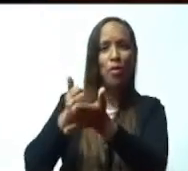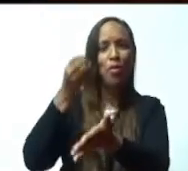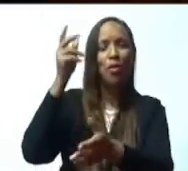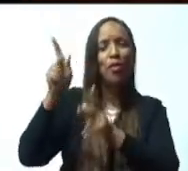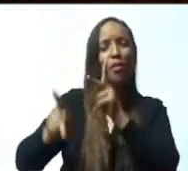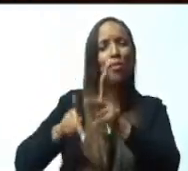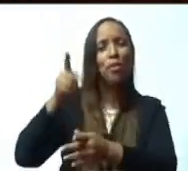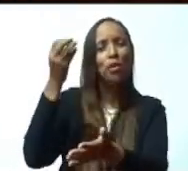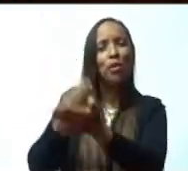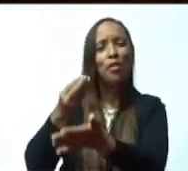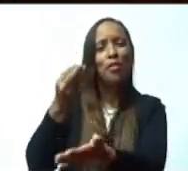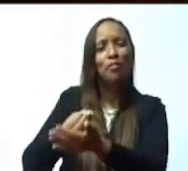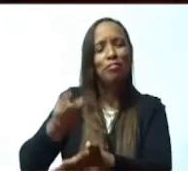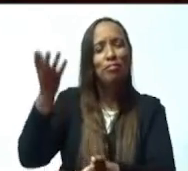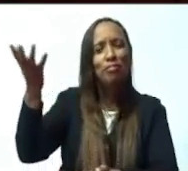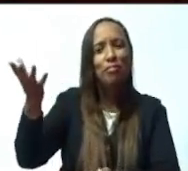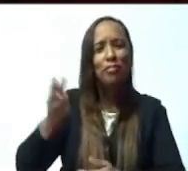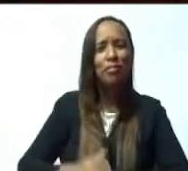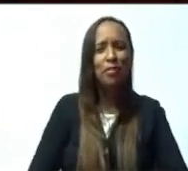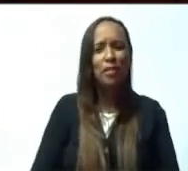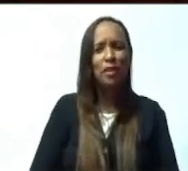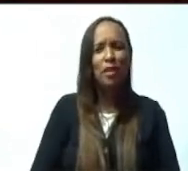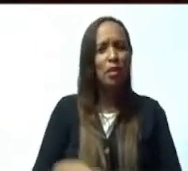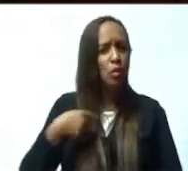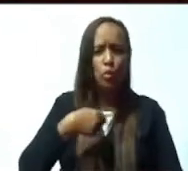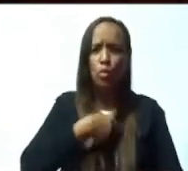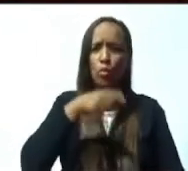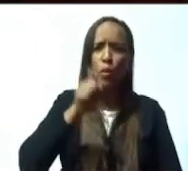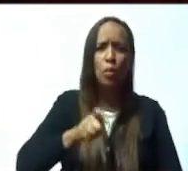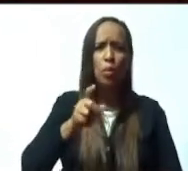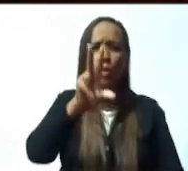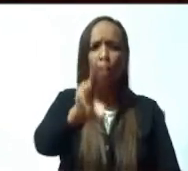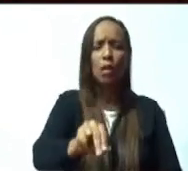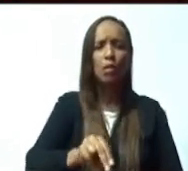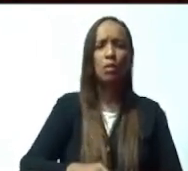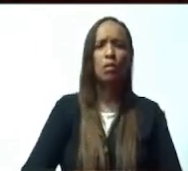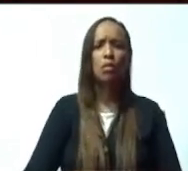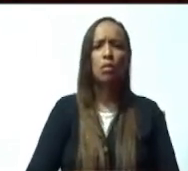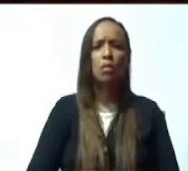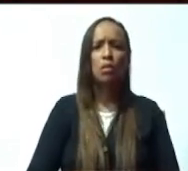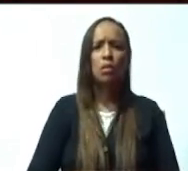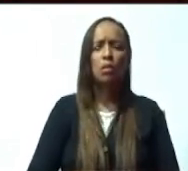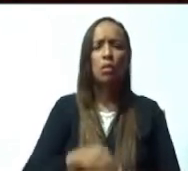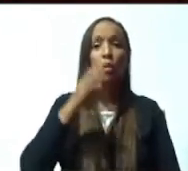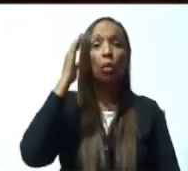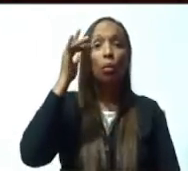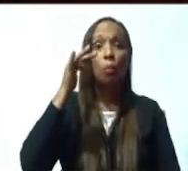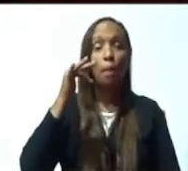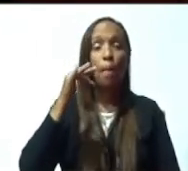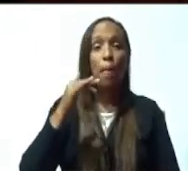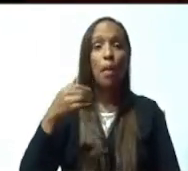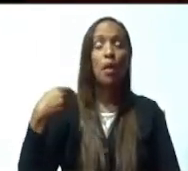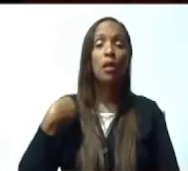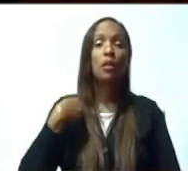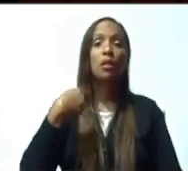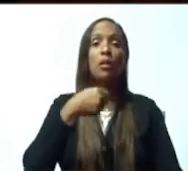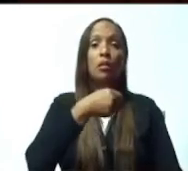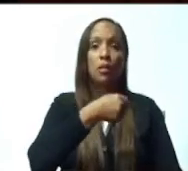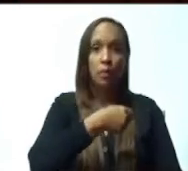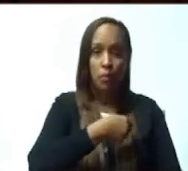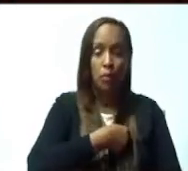Porque somos nosotros los que representamos la mayoría del pueblo dominicano. Él es de un partido, aquí estamos todos.